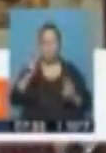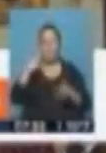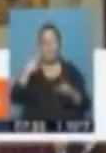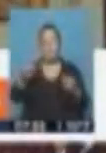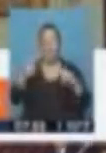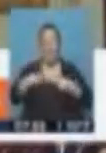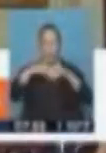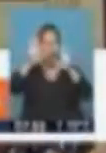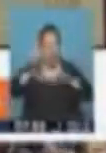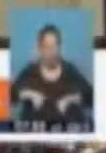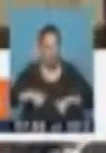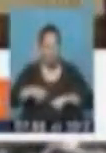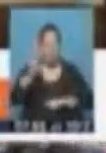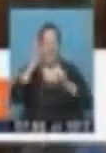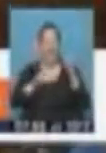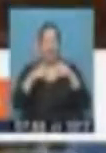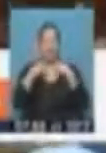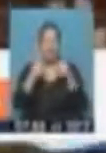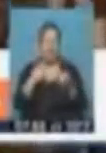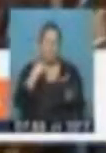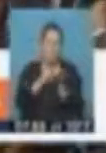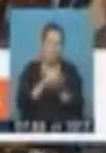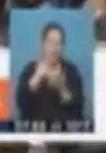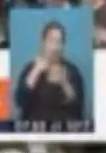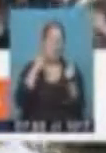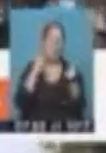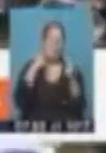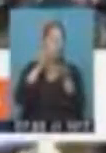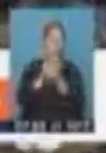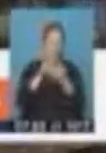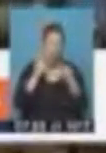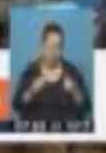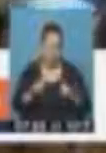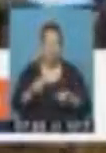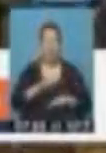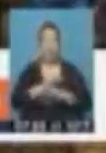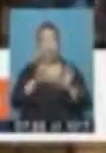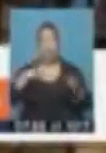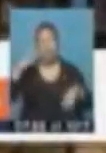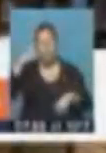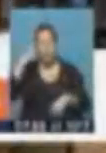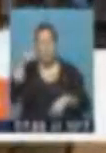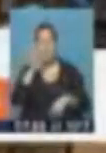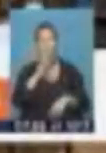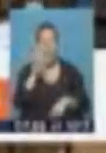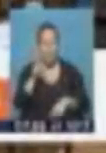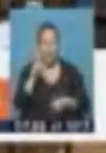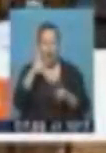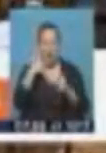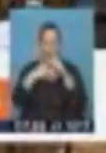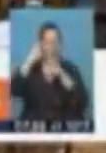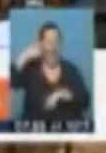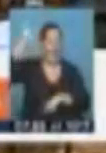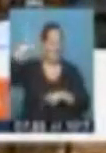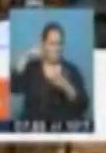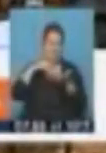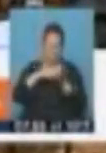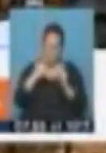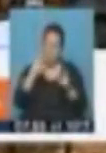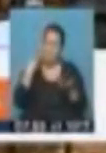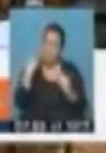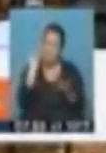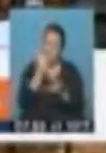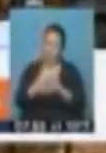enviarnos por escrito algún descargo y sobre esa base tomaríamos la decisión correspondiente. En fin, creo que Magdalani no solamente no tiene antecedentes para